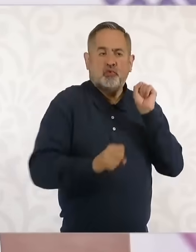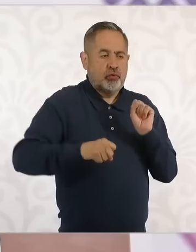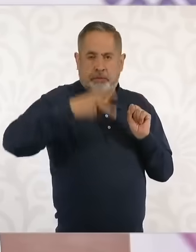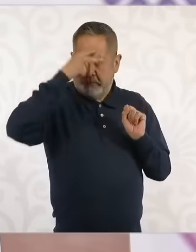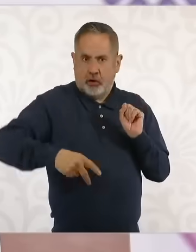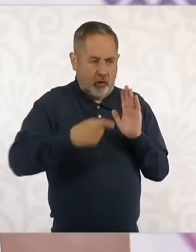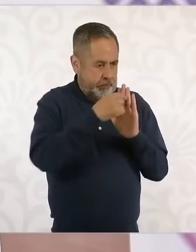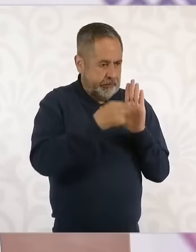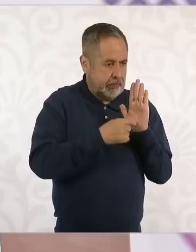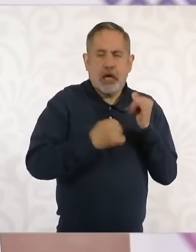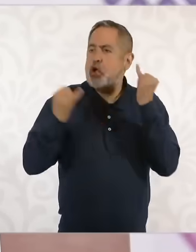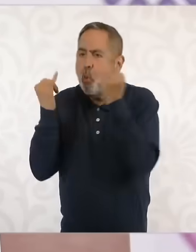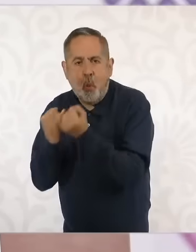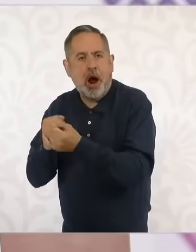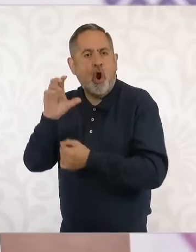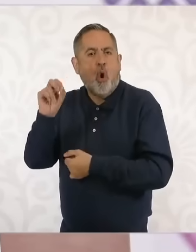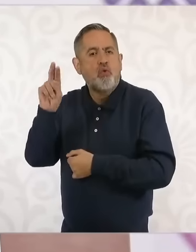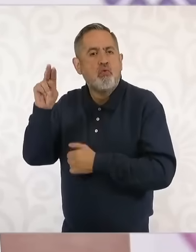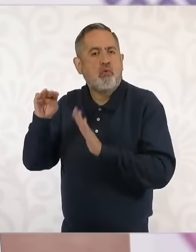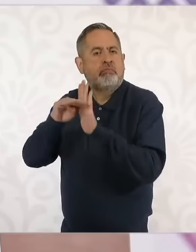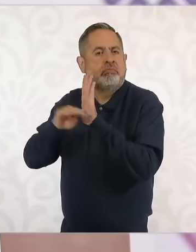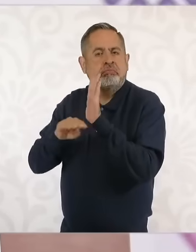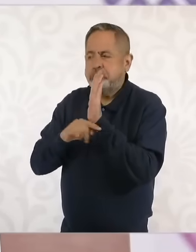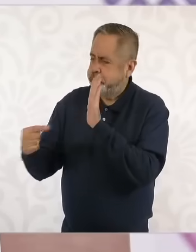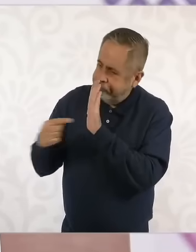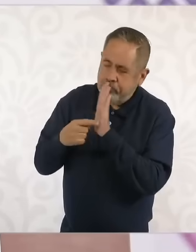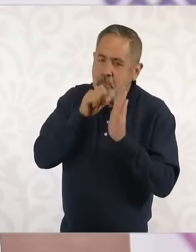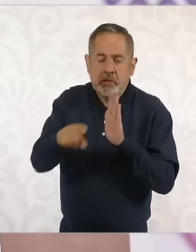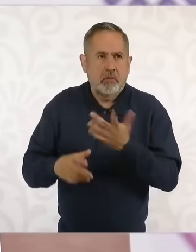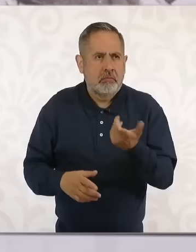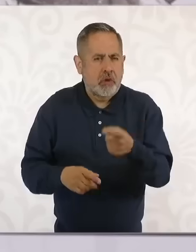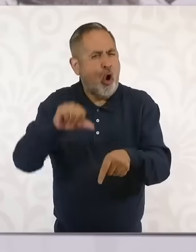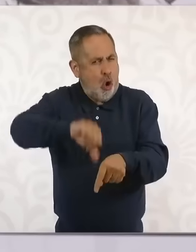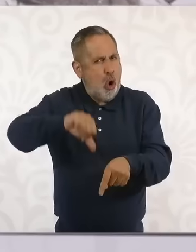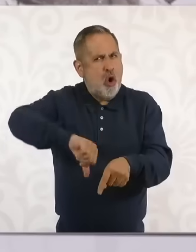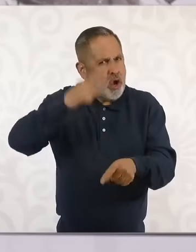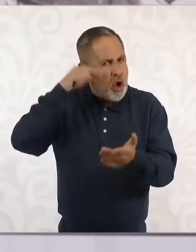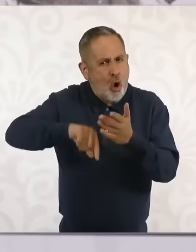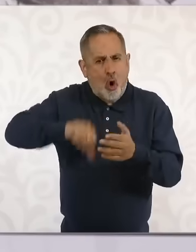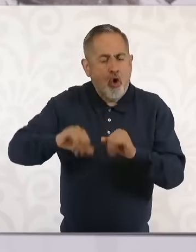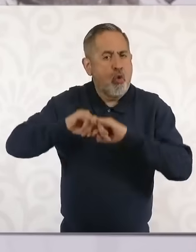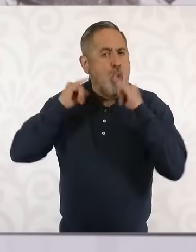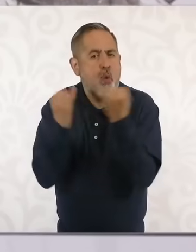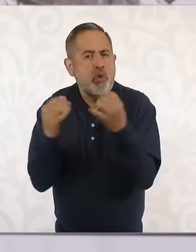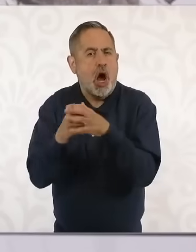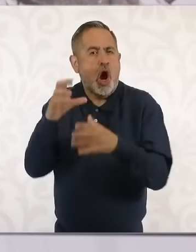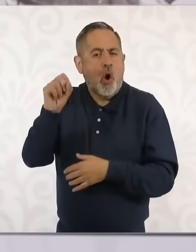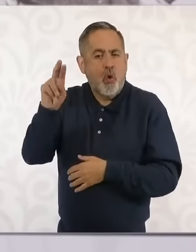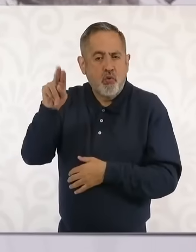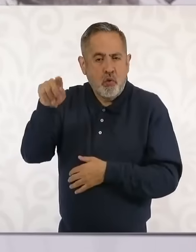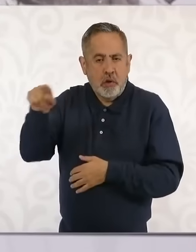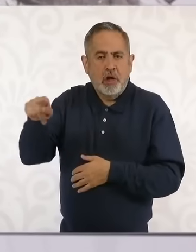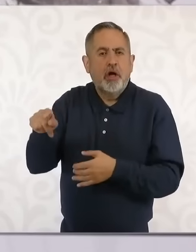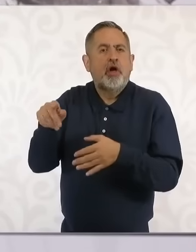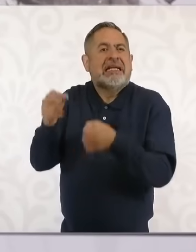de Naciones Unidas. Hoy hay, entiendo, una reunión del Consejo de Seguridad de Naciones Unidas,